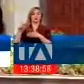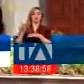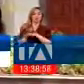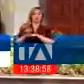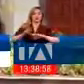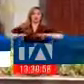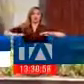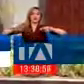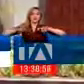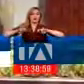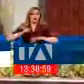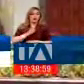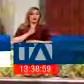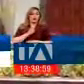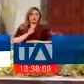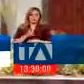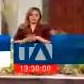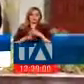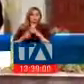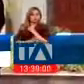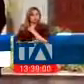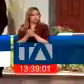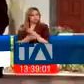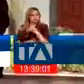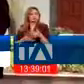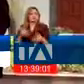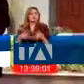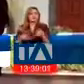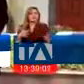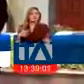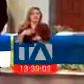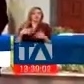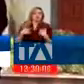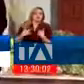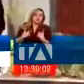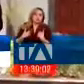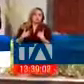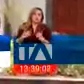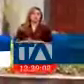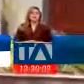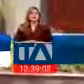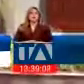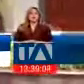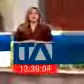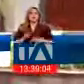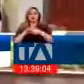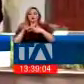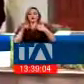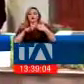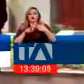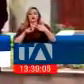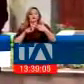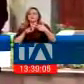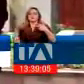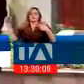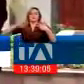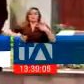investigaciones, inclusive sus propias audiencias penales, para atacarme a mí. En eso coincidieron tres cínicos el día de